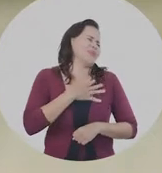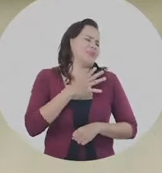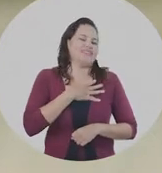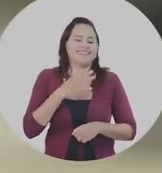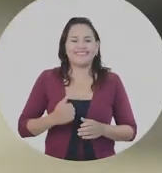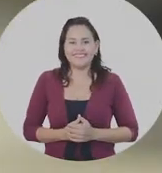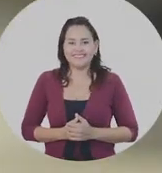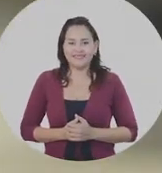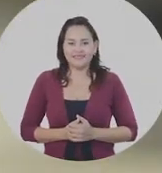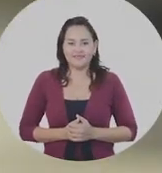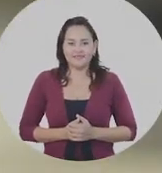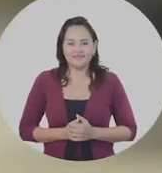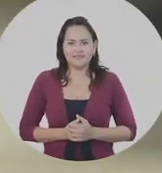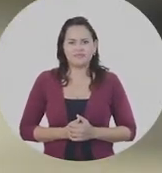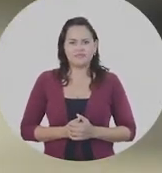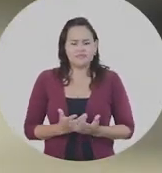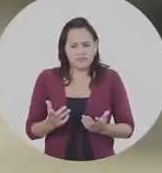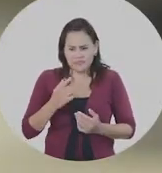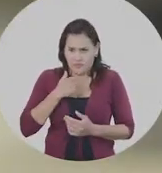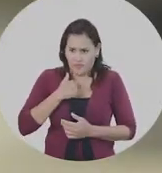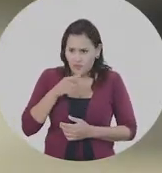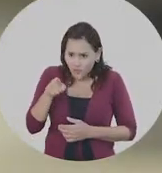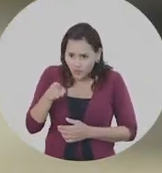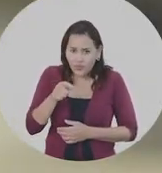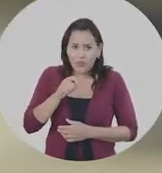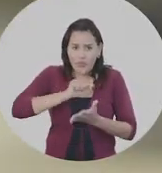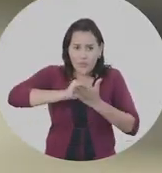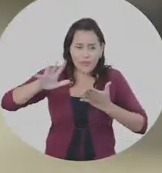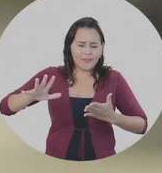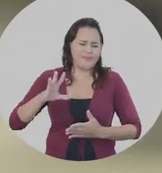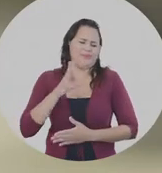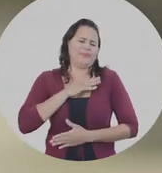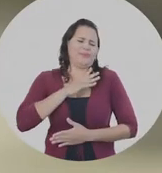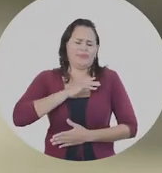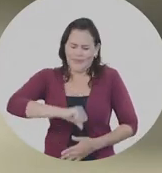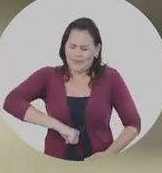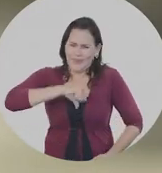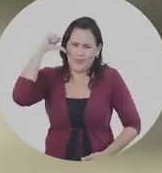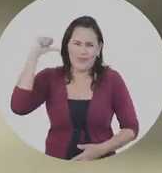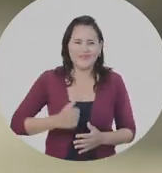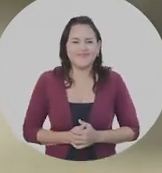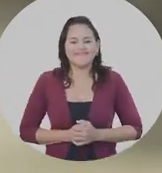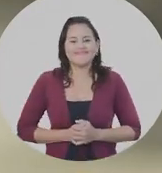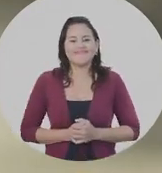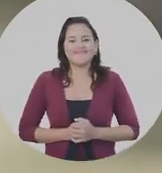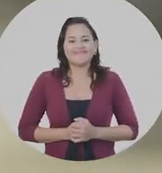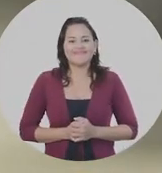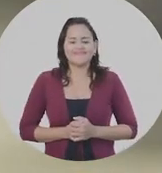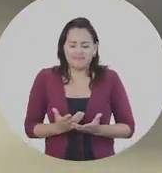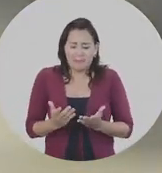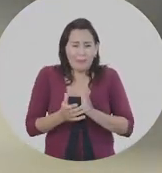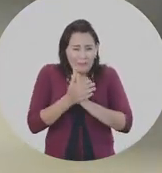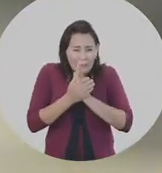emoción. Me dijeron que ya se había ya ganado beca, pues para mí fue un orgullo, para mí fue eso muy grande.